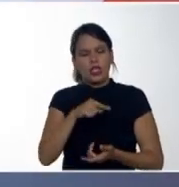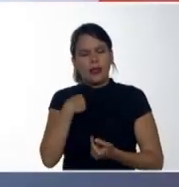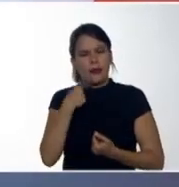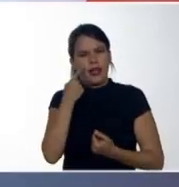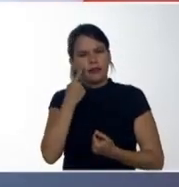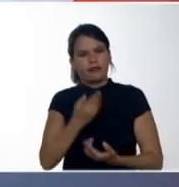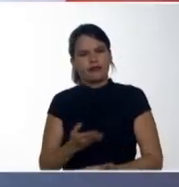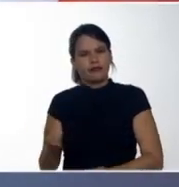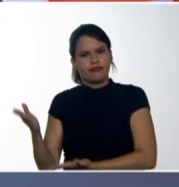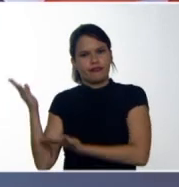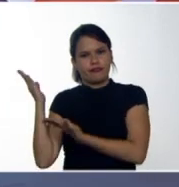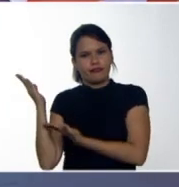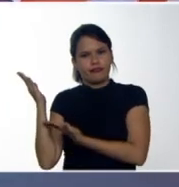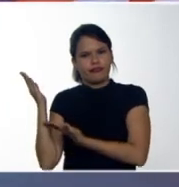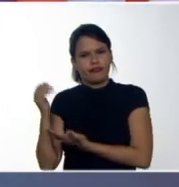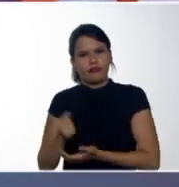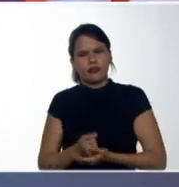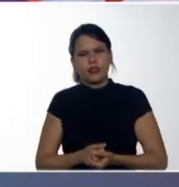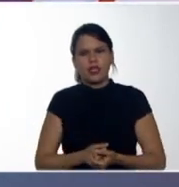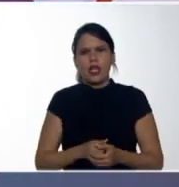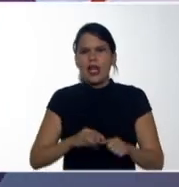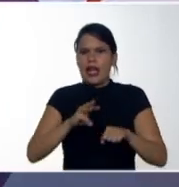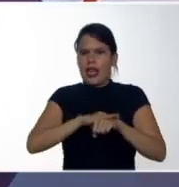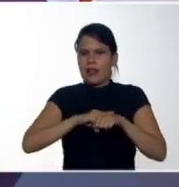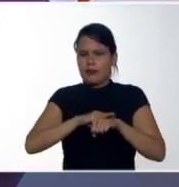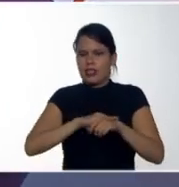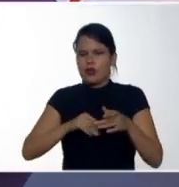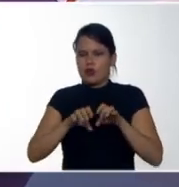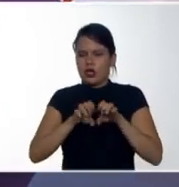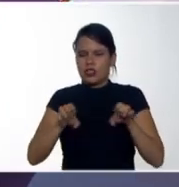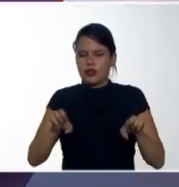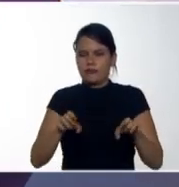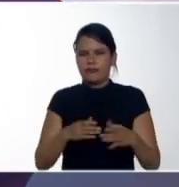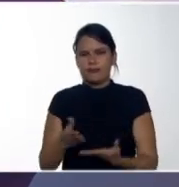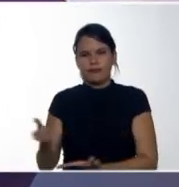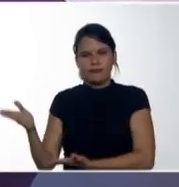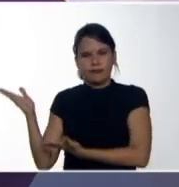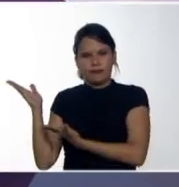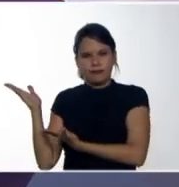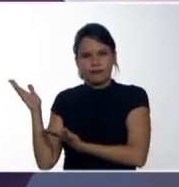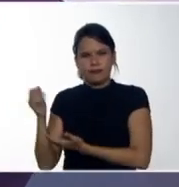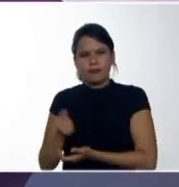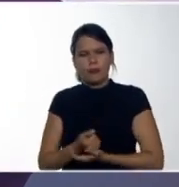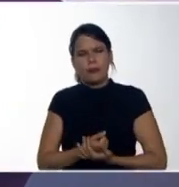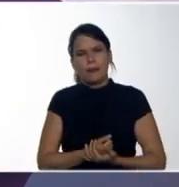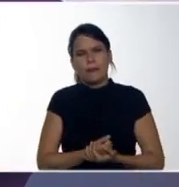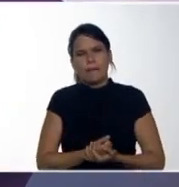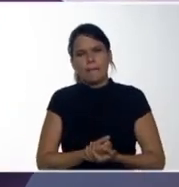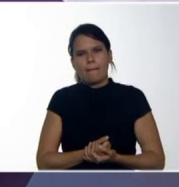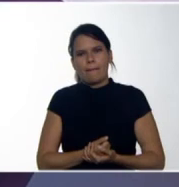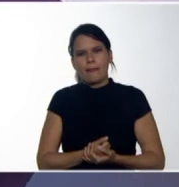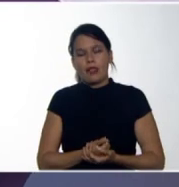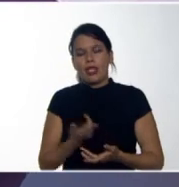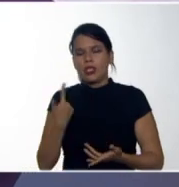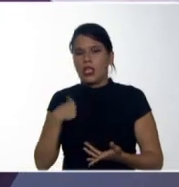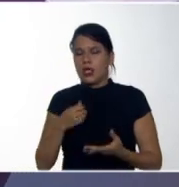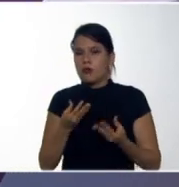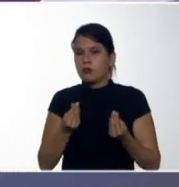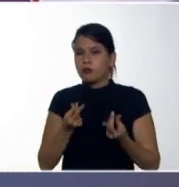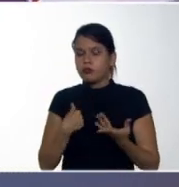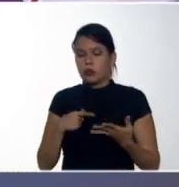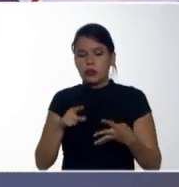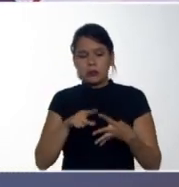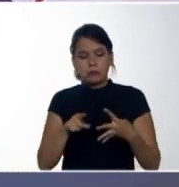nuestra pantalla. Como siempre, la página web oficial del Ministerio del Poder Popular para la Educación, que tiene muchas alternativas